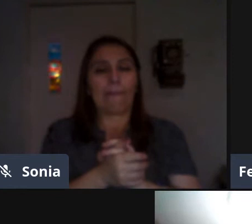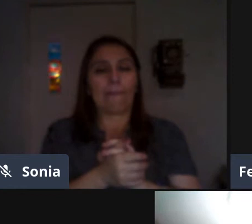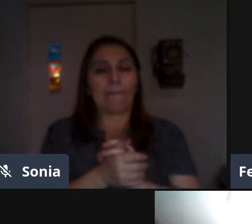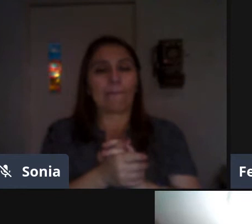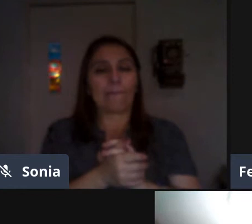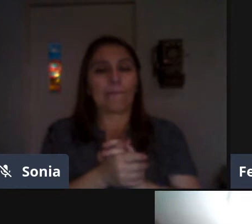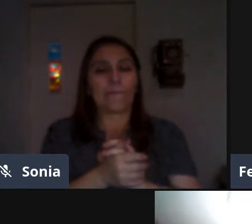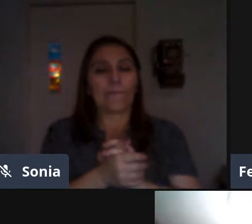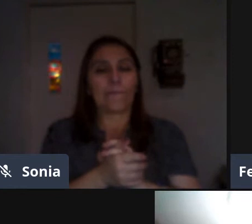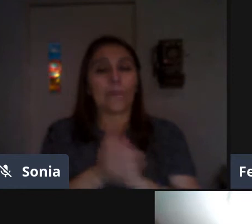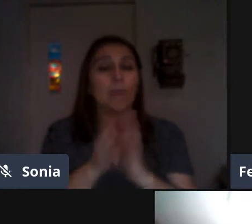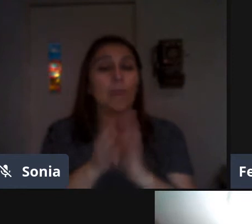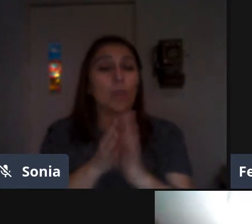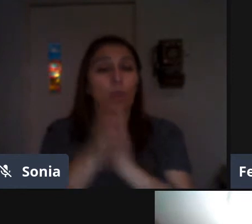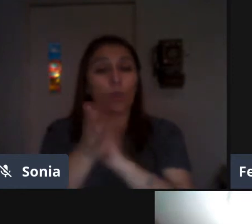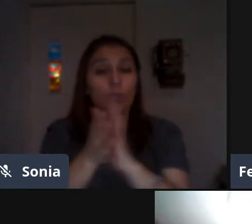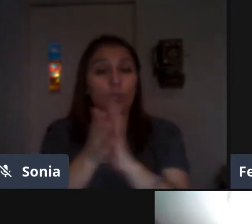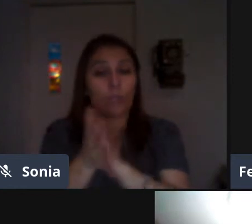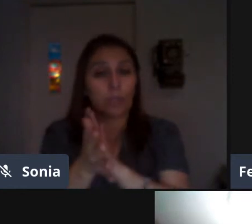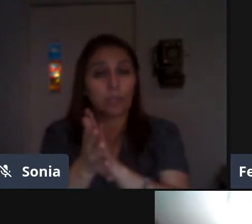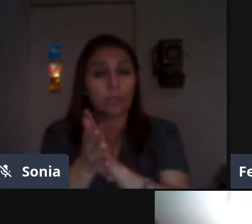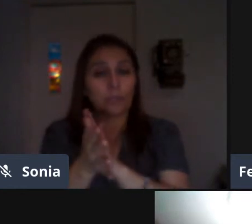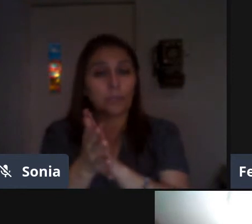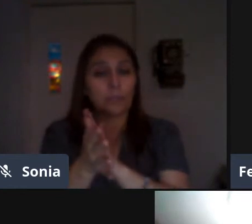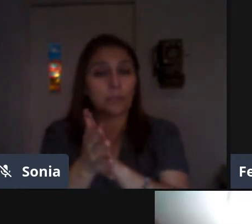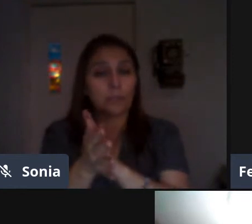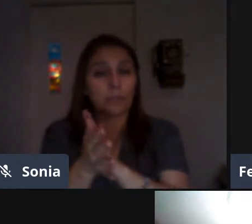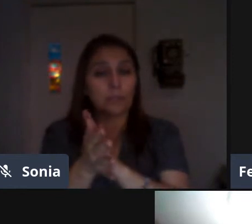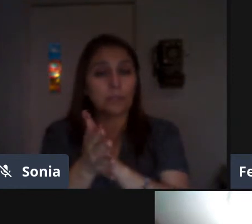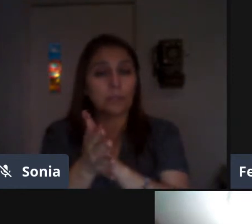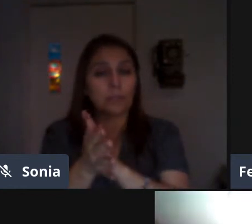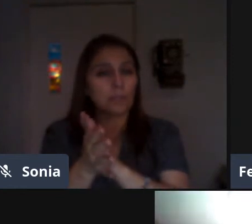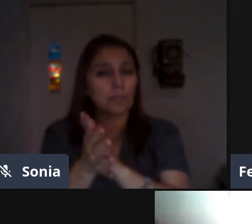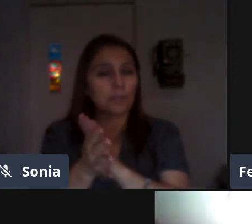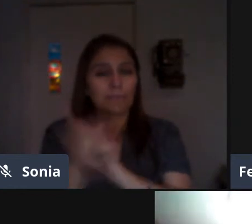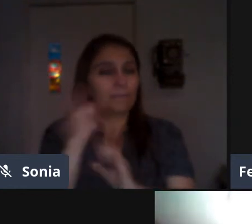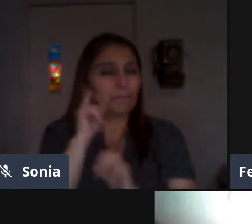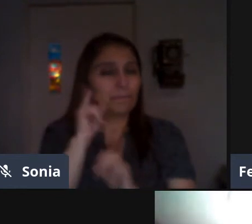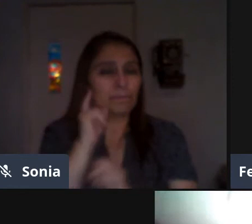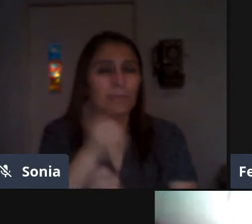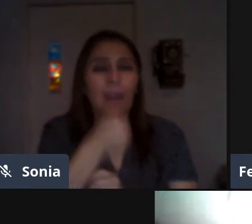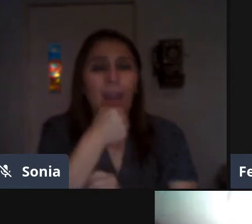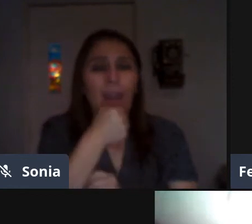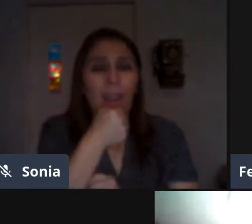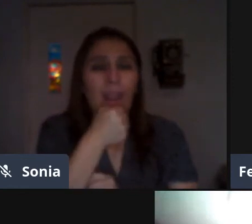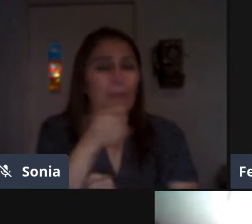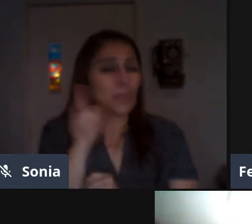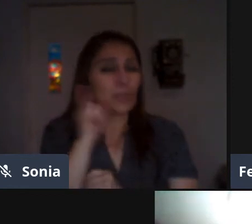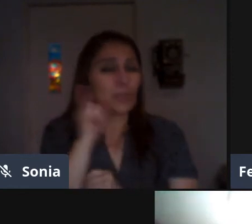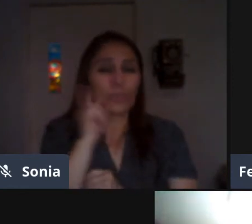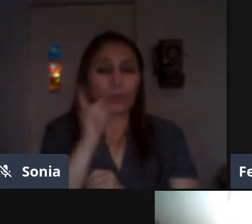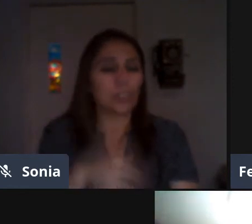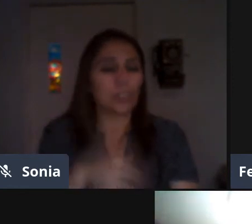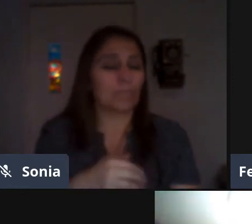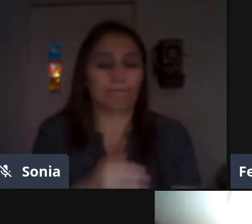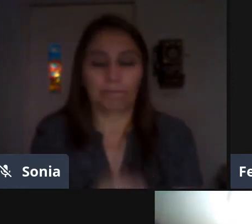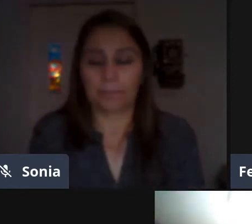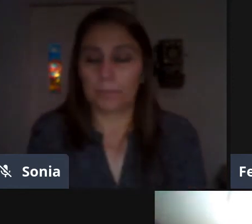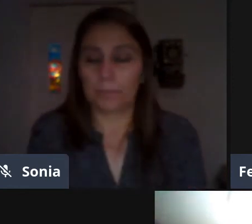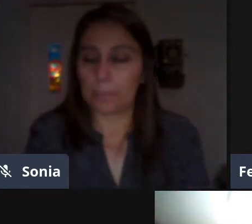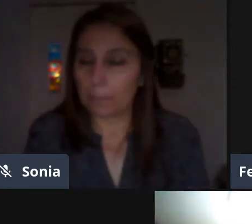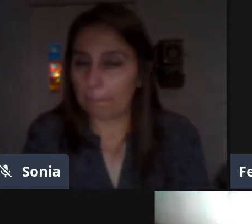pues de yo quería acercarme más a esos espacios pedagógicos